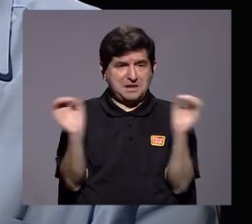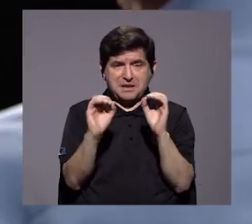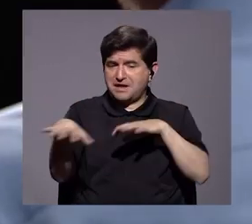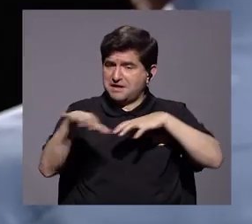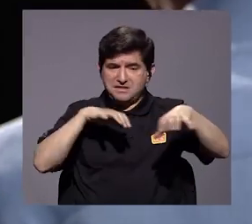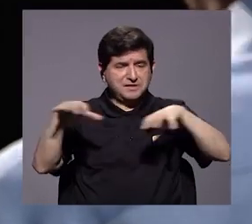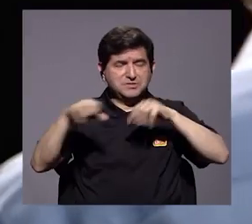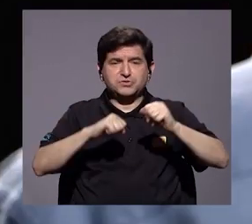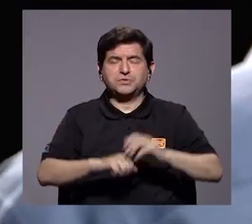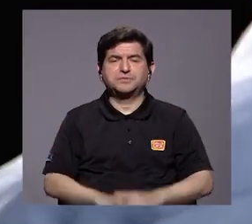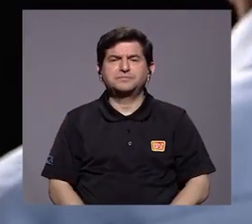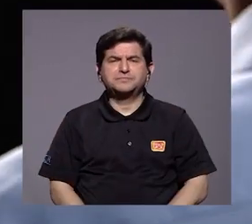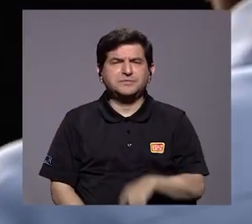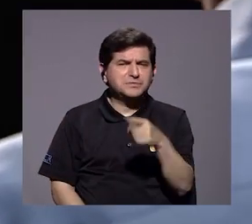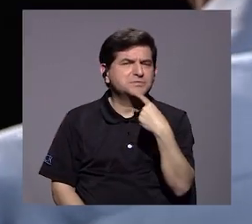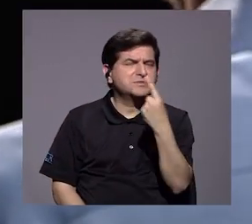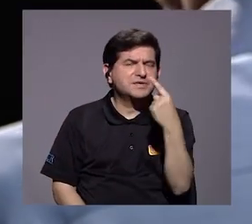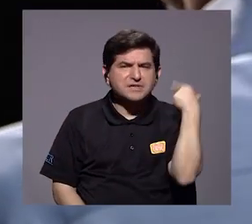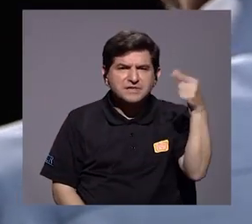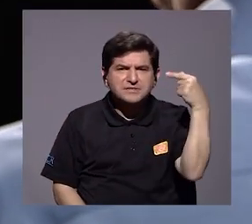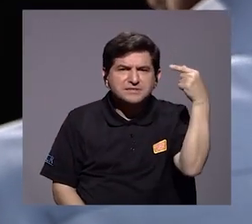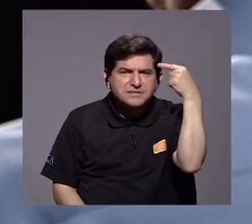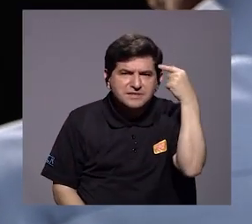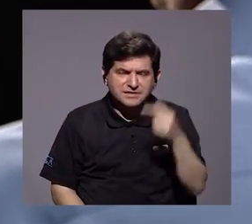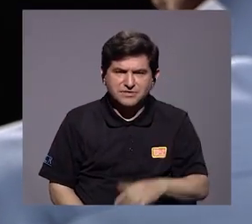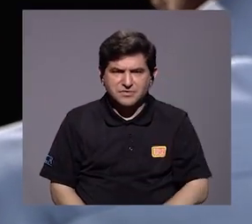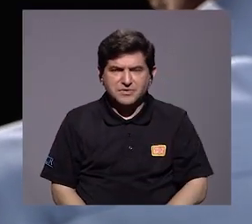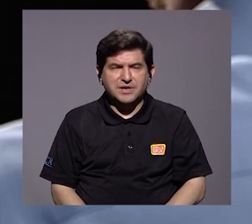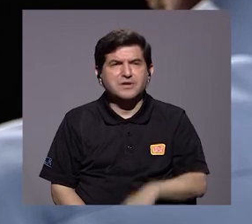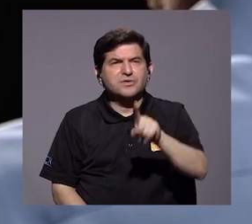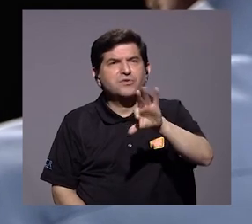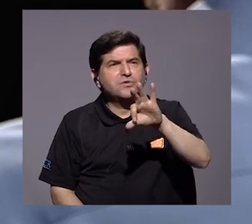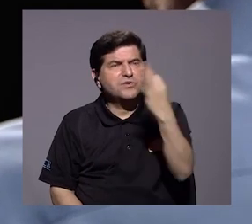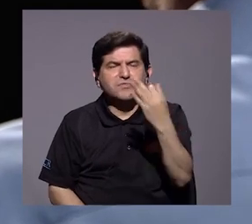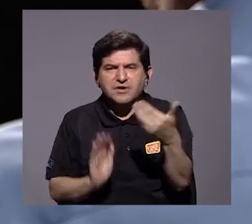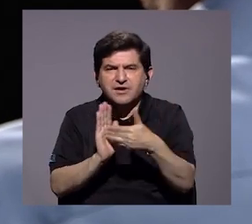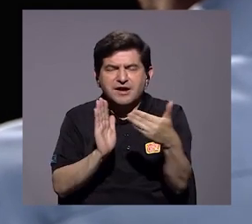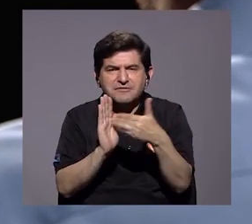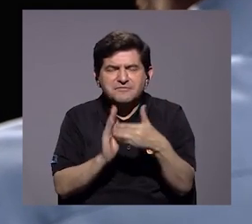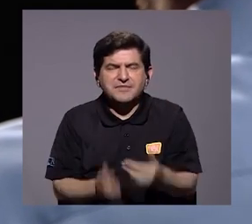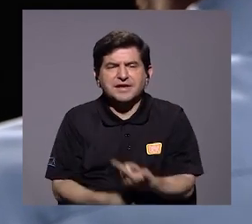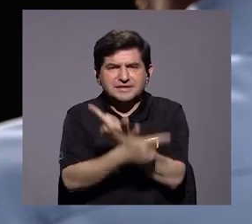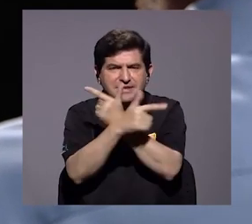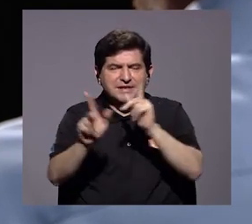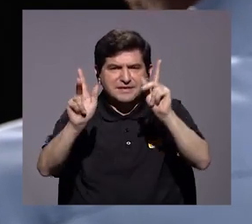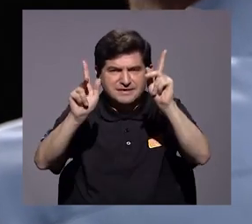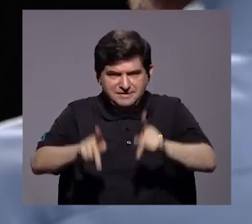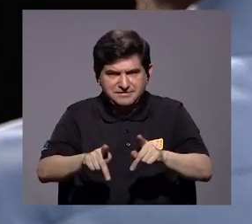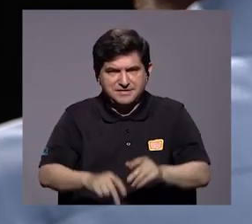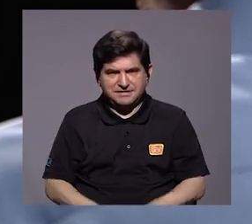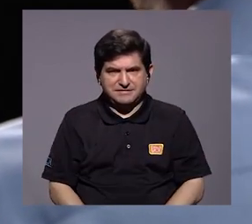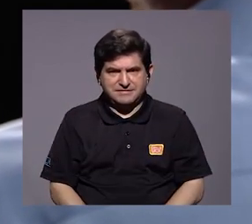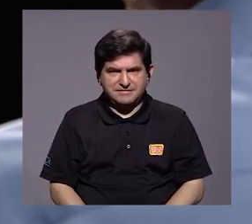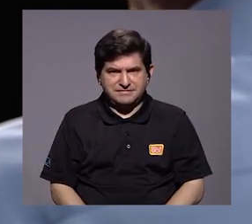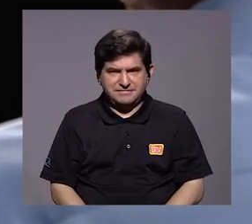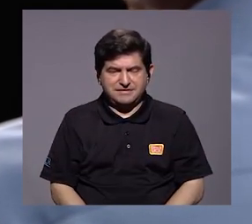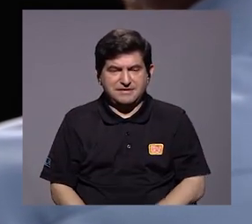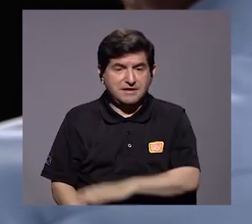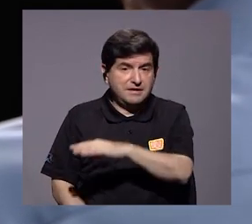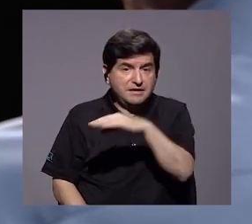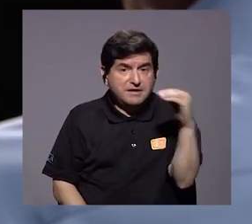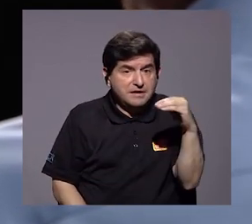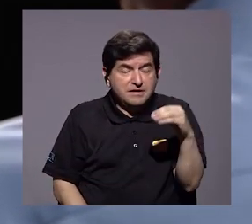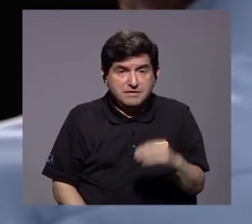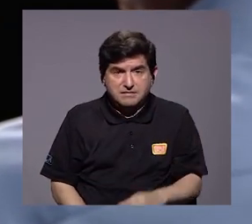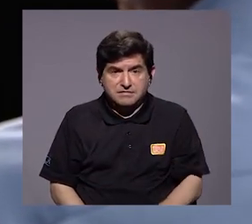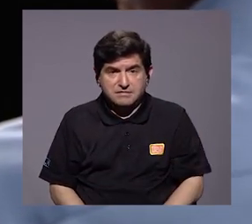acción por ninguna parte lo que dice es que el gobierno toca lo que de algún modo afecta a la libertad de las personas y cuando